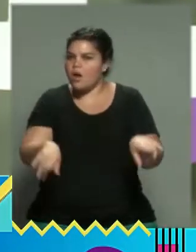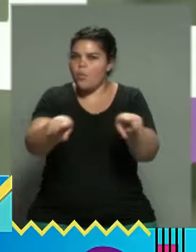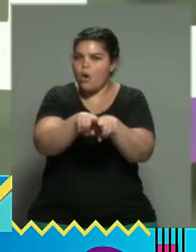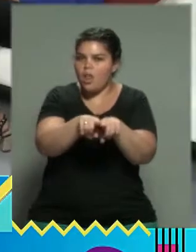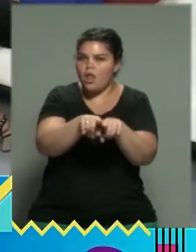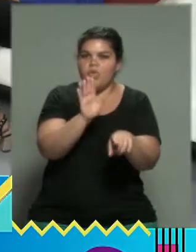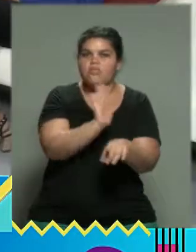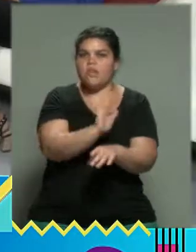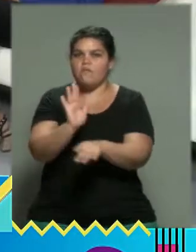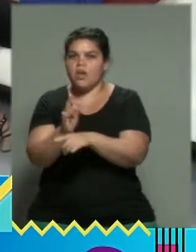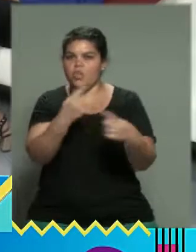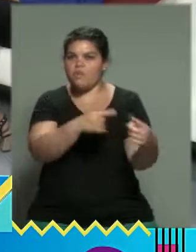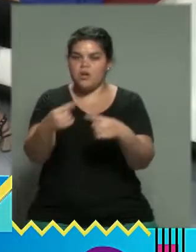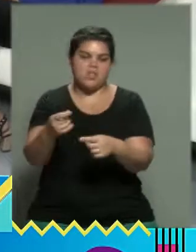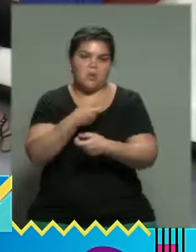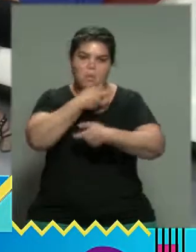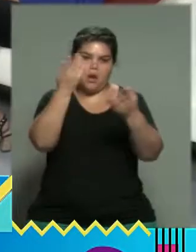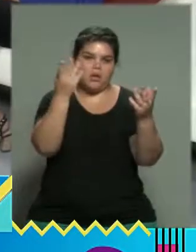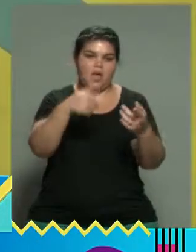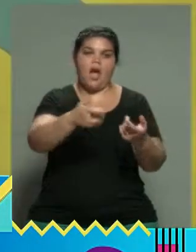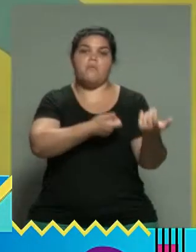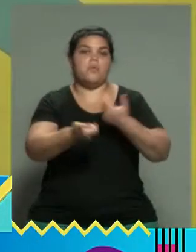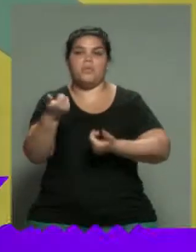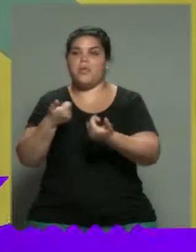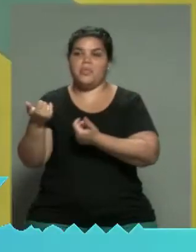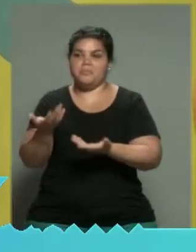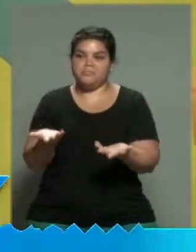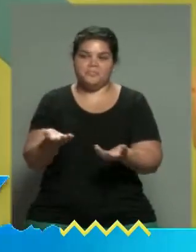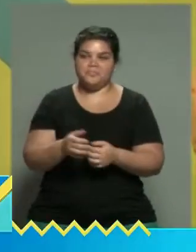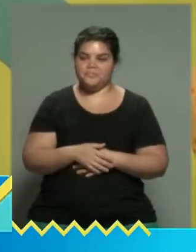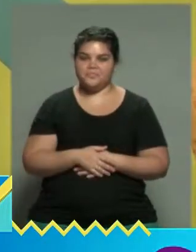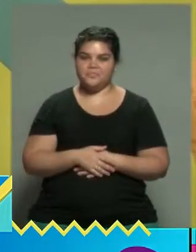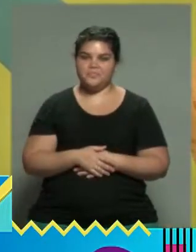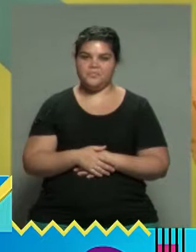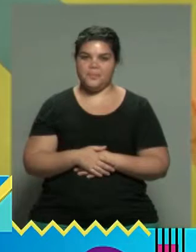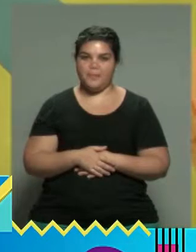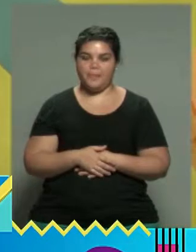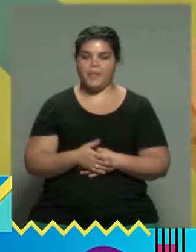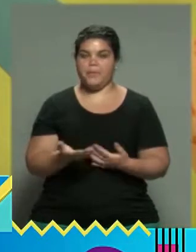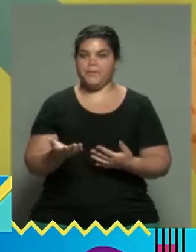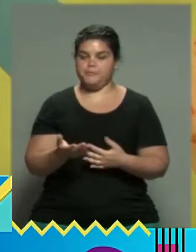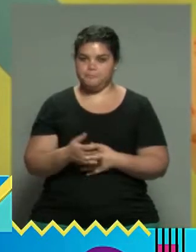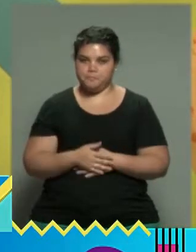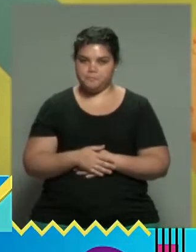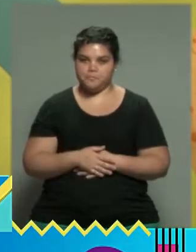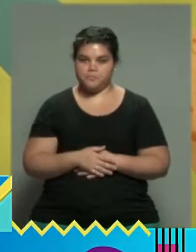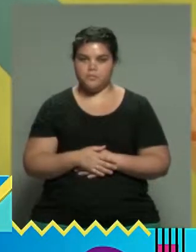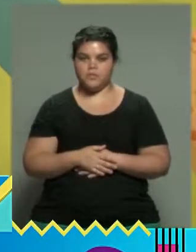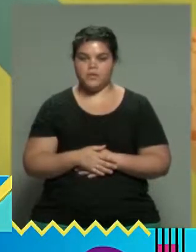explicar. Cualquiera, el que quiera, cachipum. Bueno, empiece ahora. Bueno, a ver,